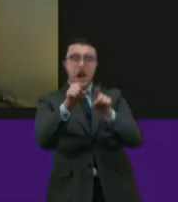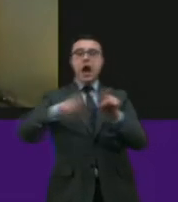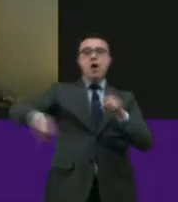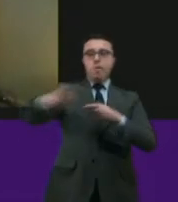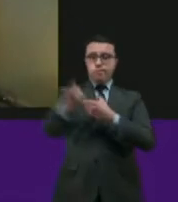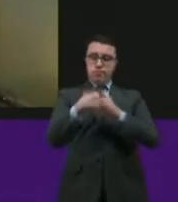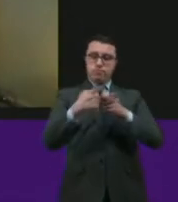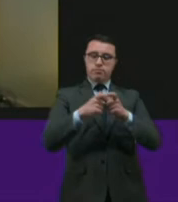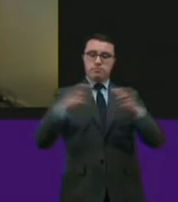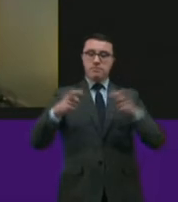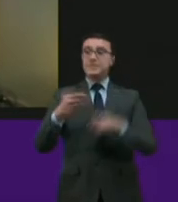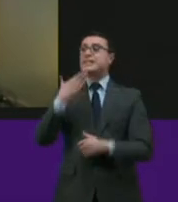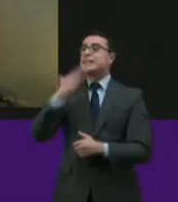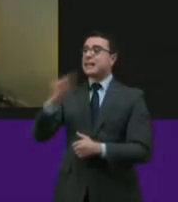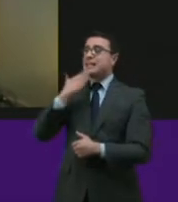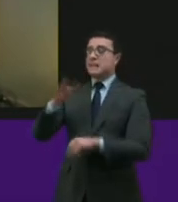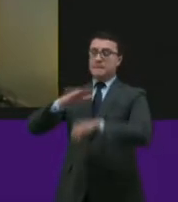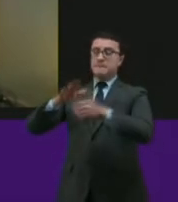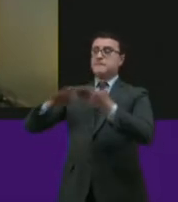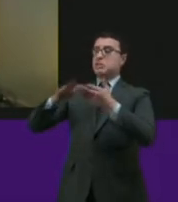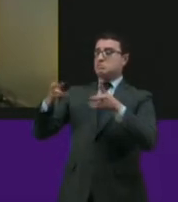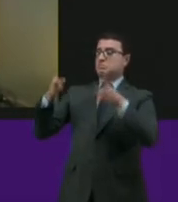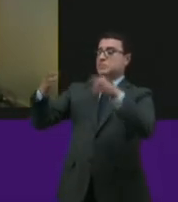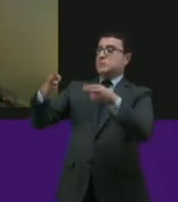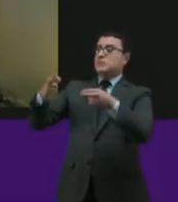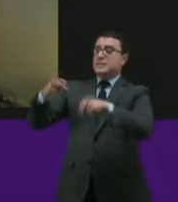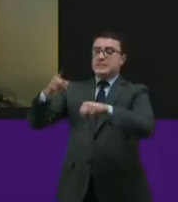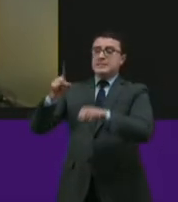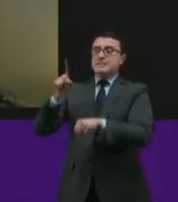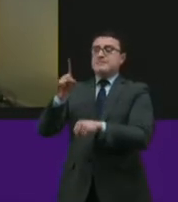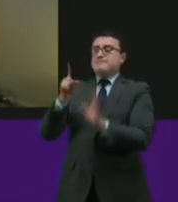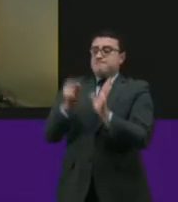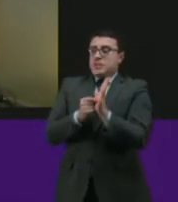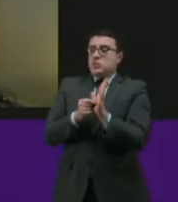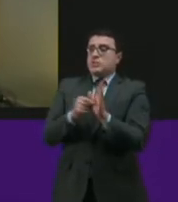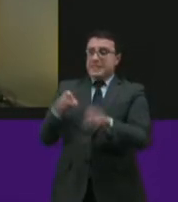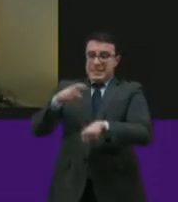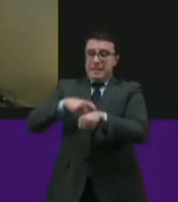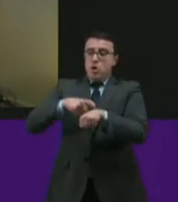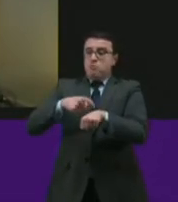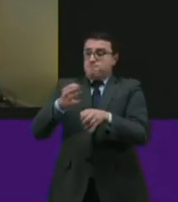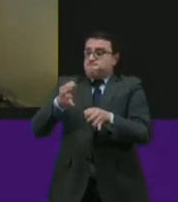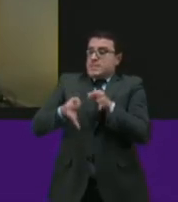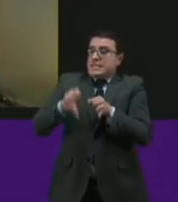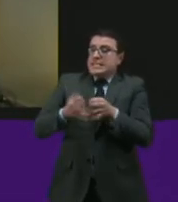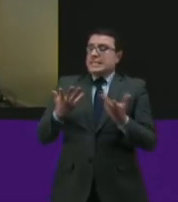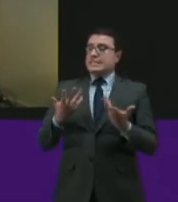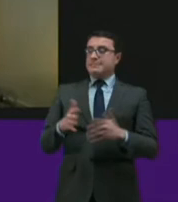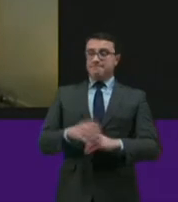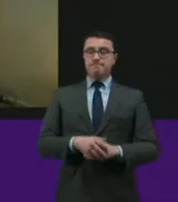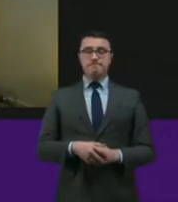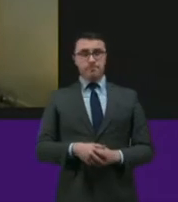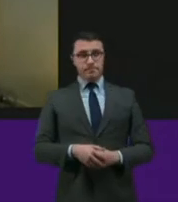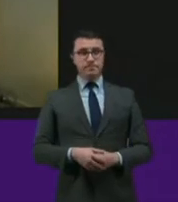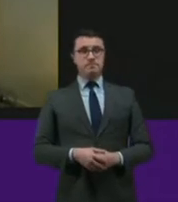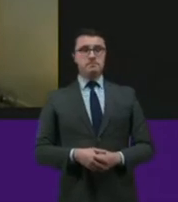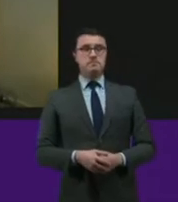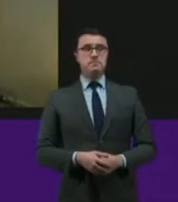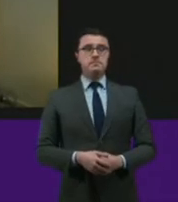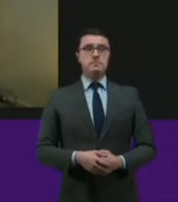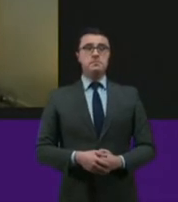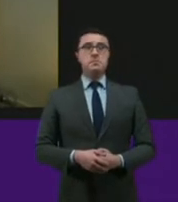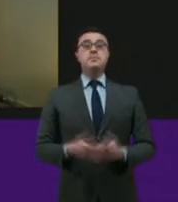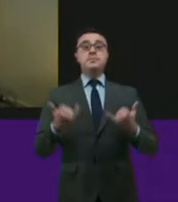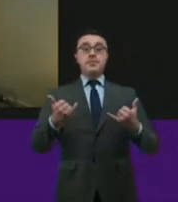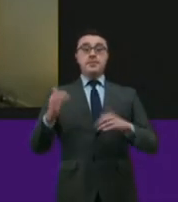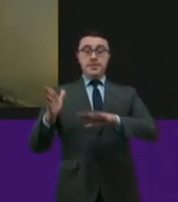Edwin. Gracias. Qué pena que los corte así, chicos, pero tenemos que ser súper justos con el tiempo. Bueno, entonces ahora sí entramos